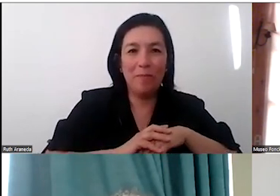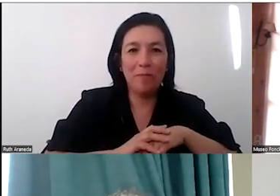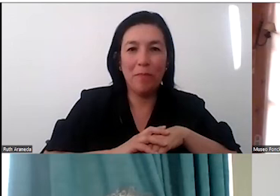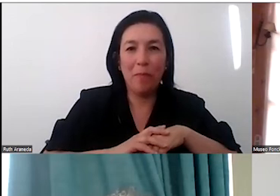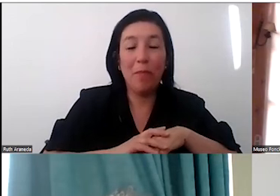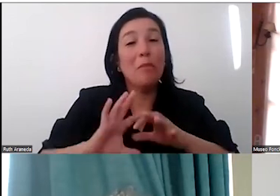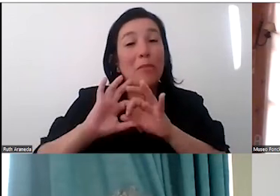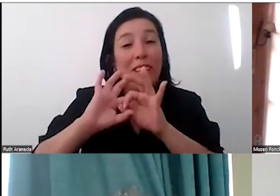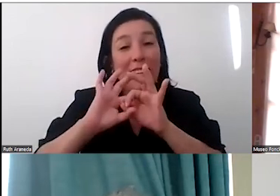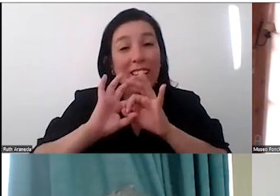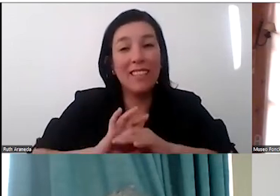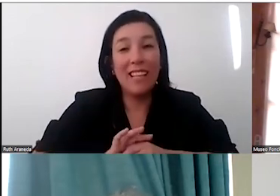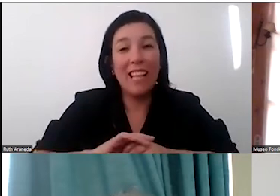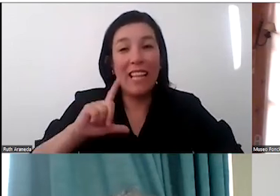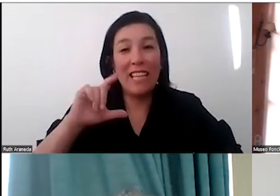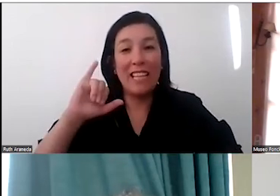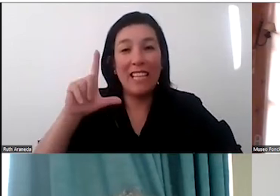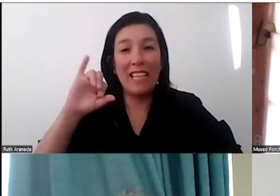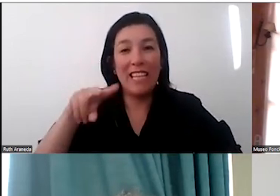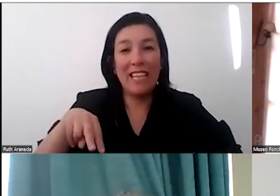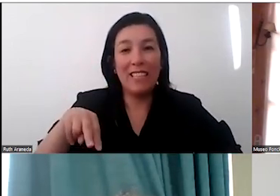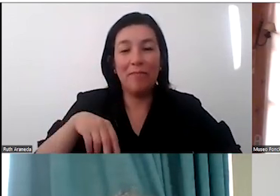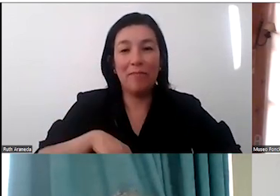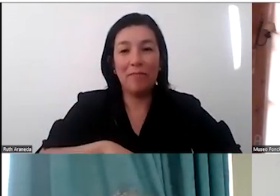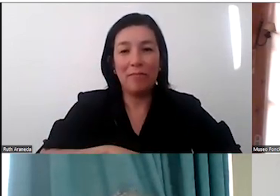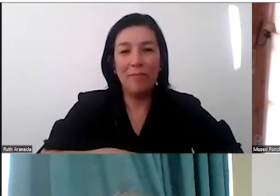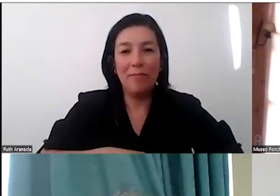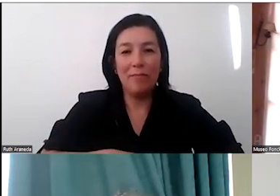Muchas gracias, Lilian, por su testimonio.